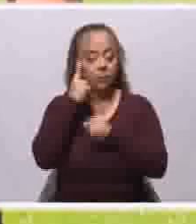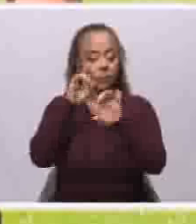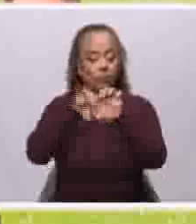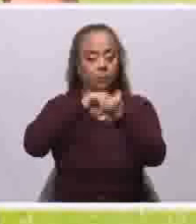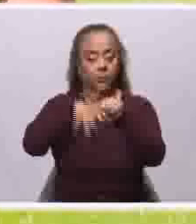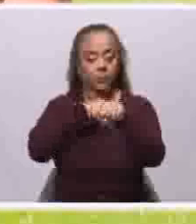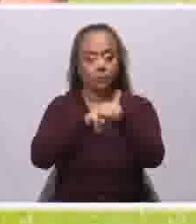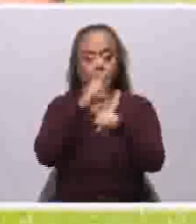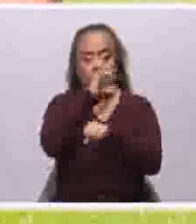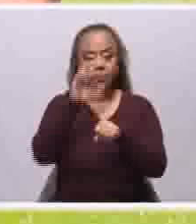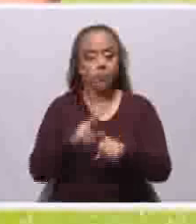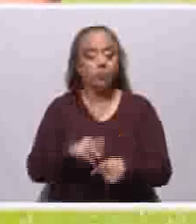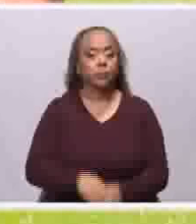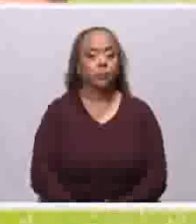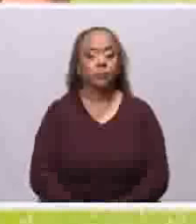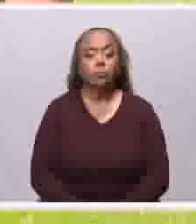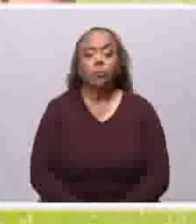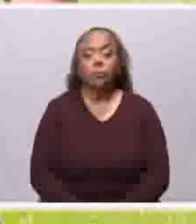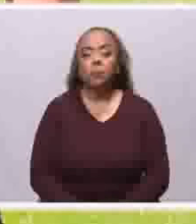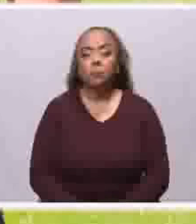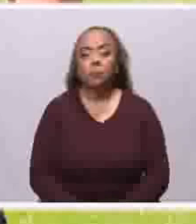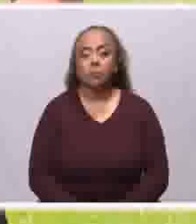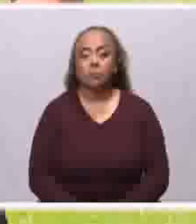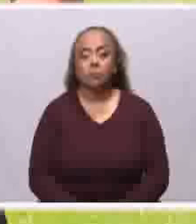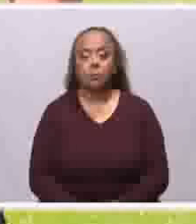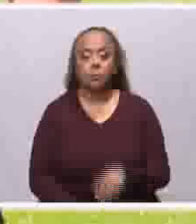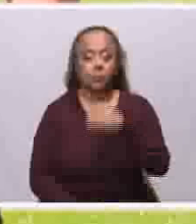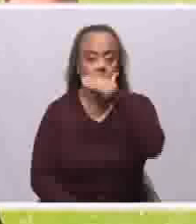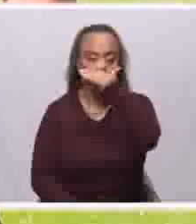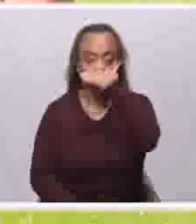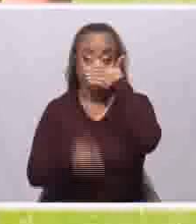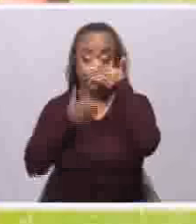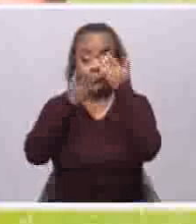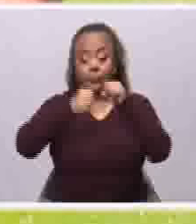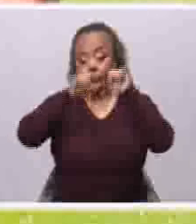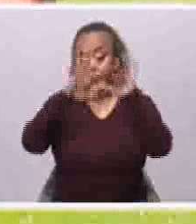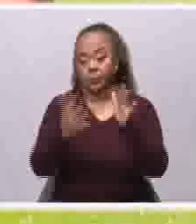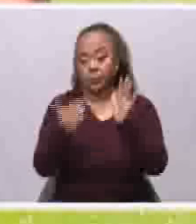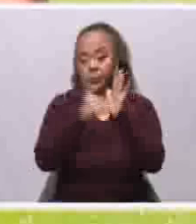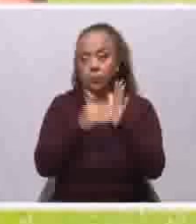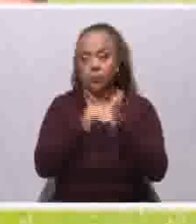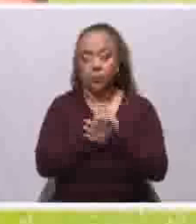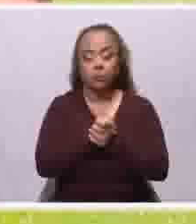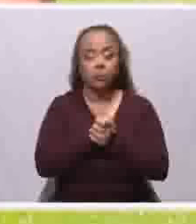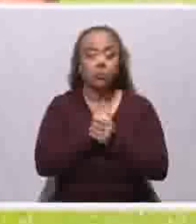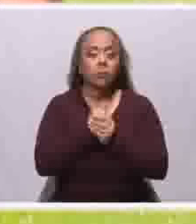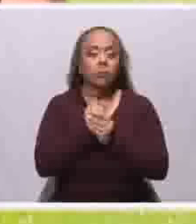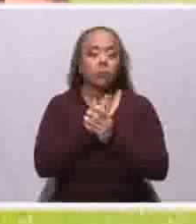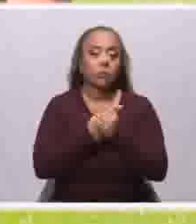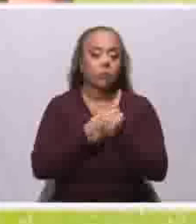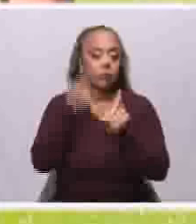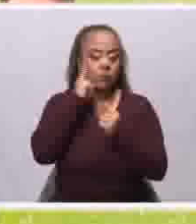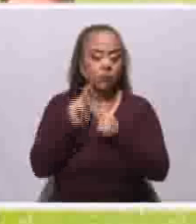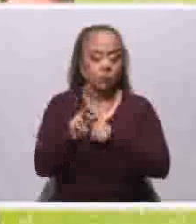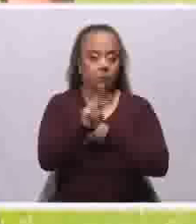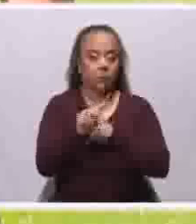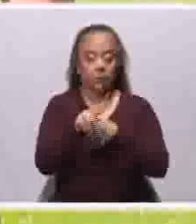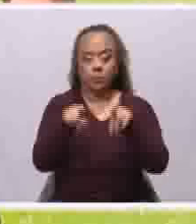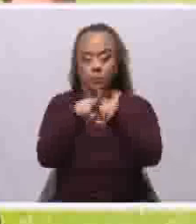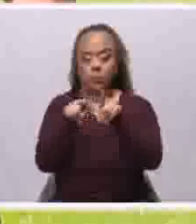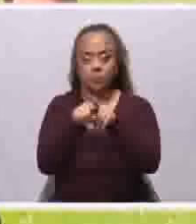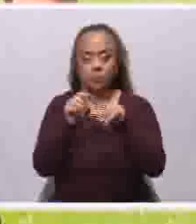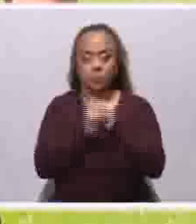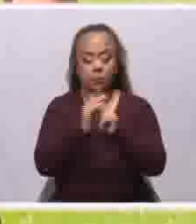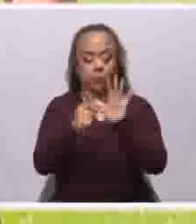selección de Costa Rica vamos a ir al estudio con los compañeros para que los compañeros también